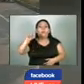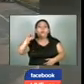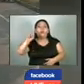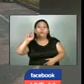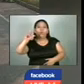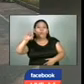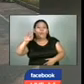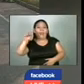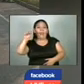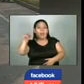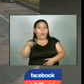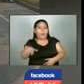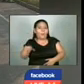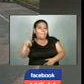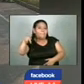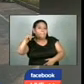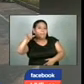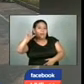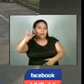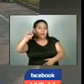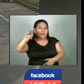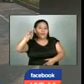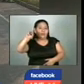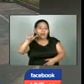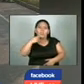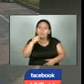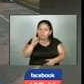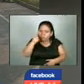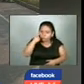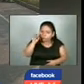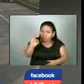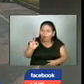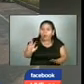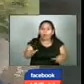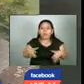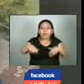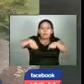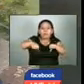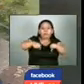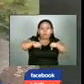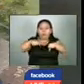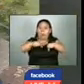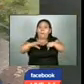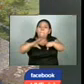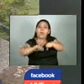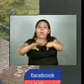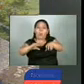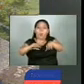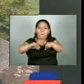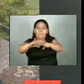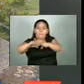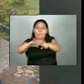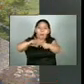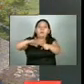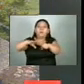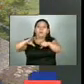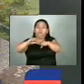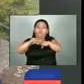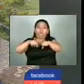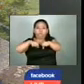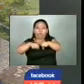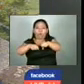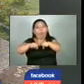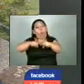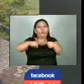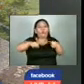el municipio del País Nala. De acuerdo con versiones de testigos, la víctima intentó esquivar a un perro, lo que lo llevó a invadir el carril